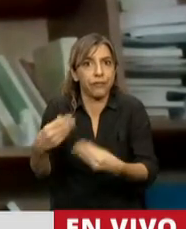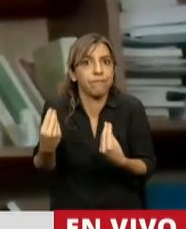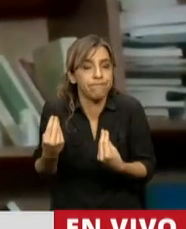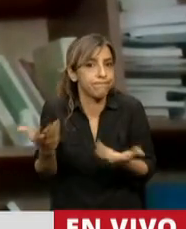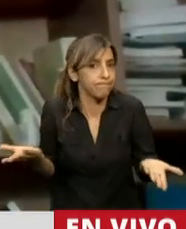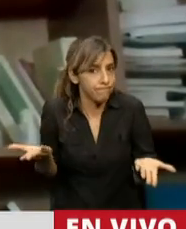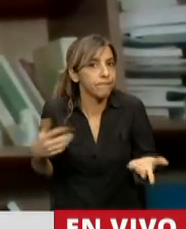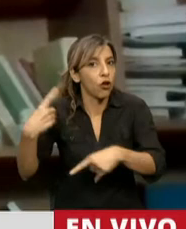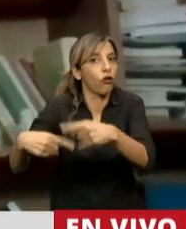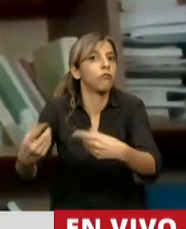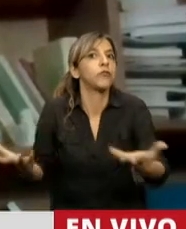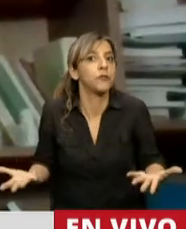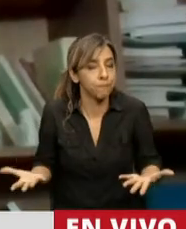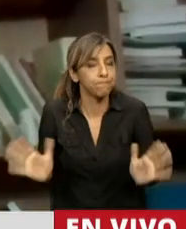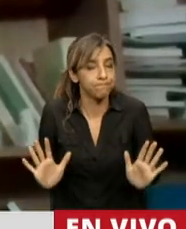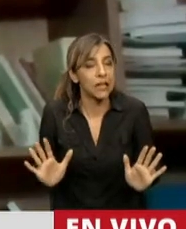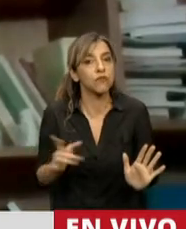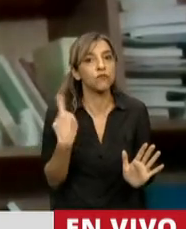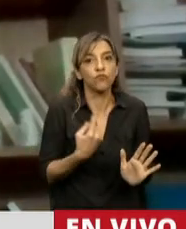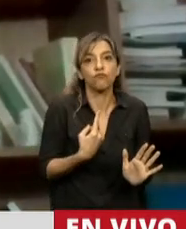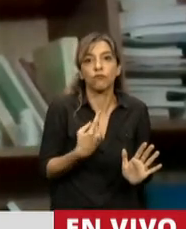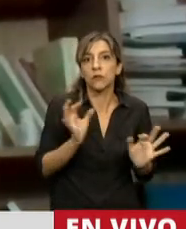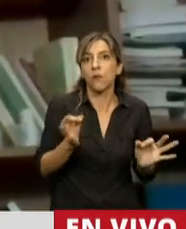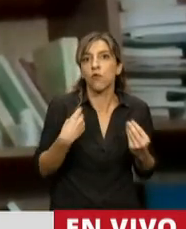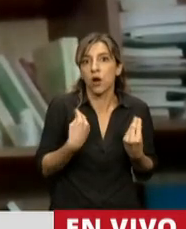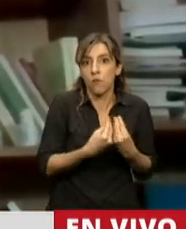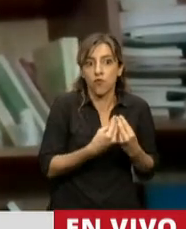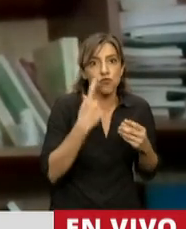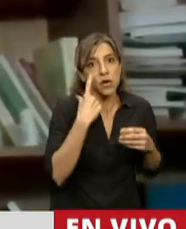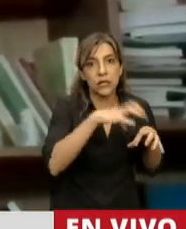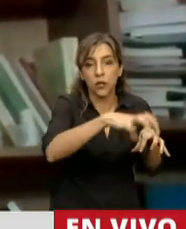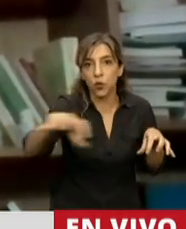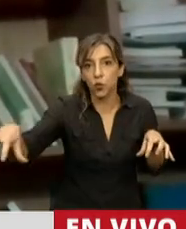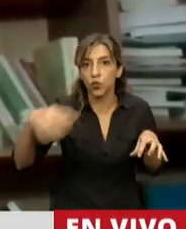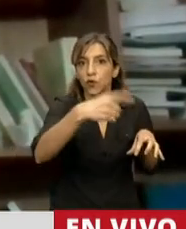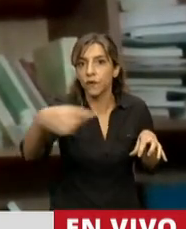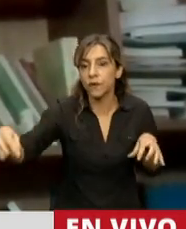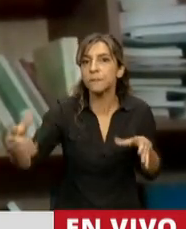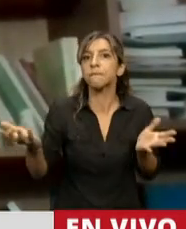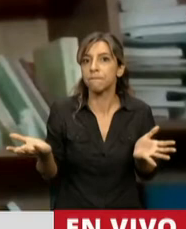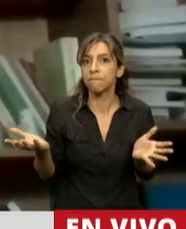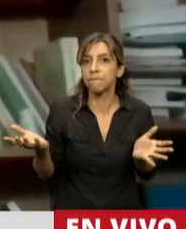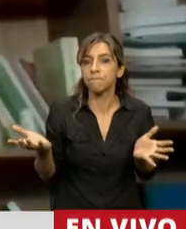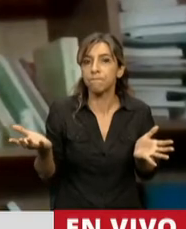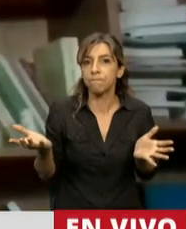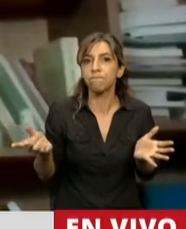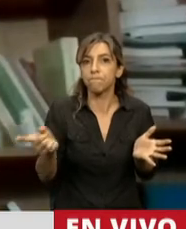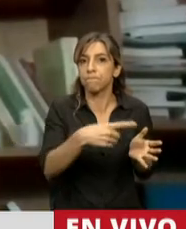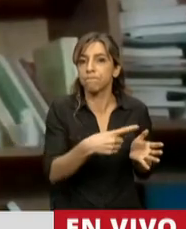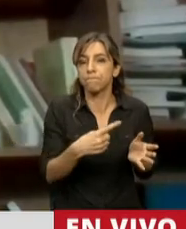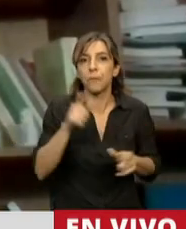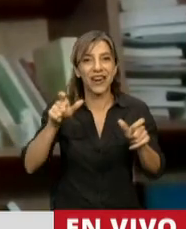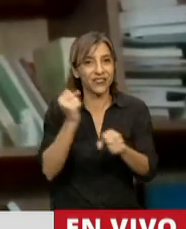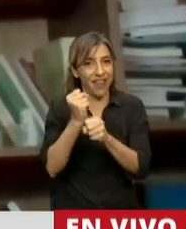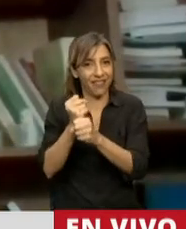o trabajadoras. En muchos casos, estas instituciones están o tienen a sus